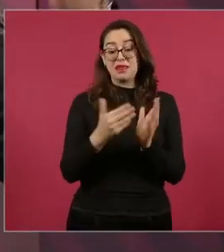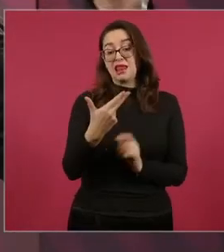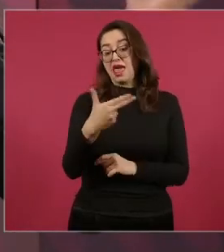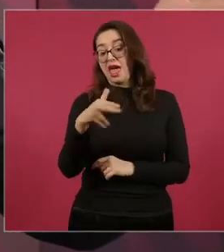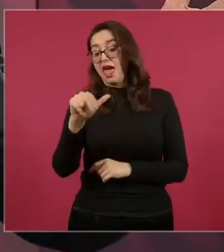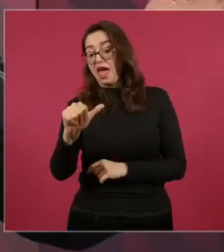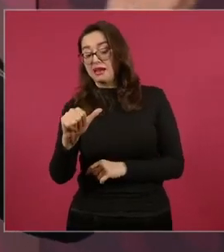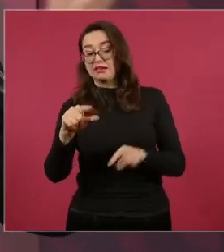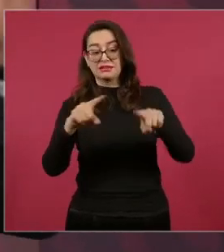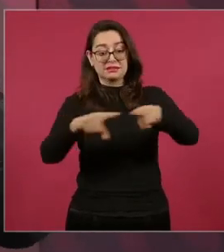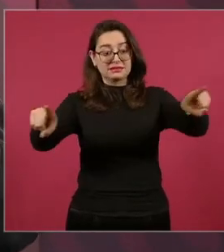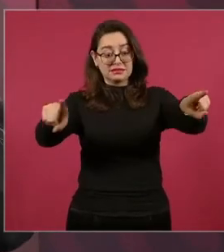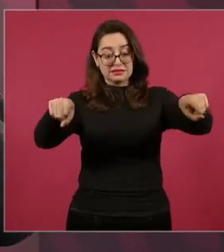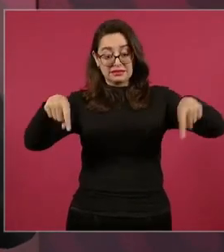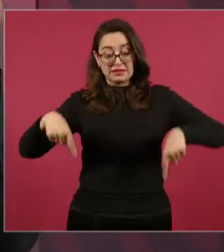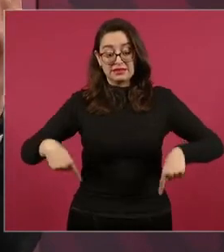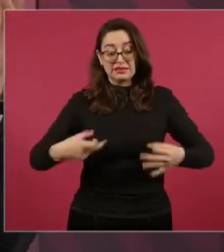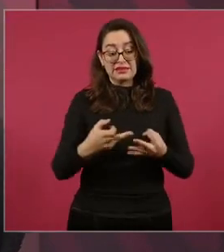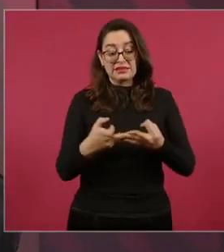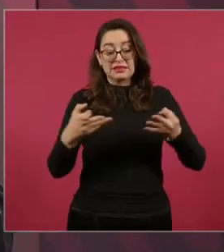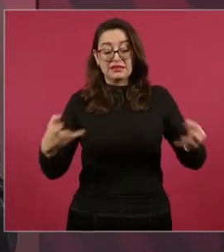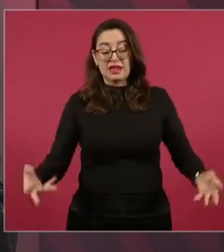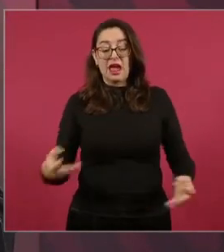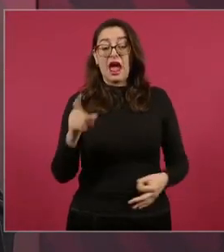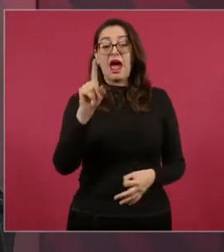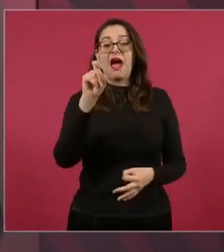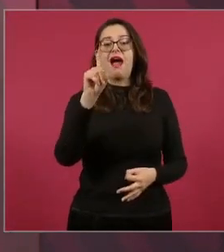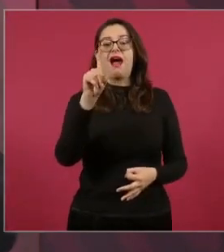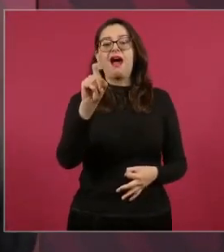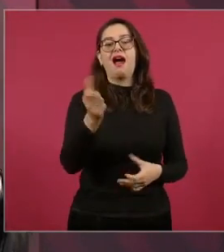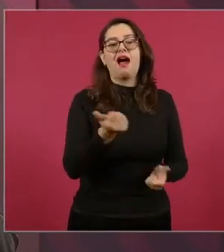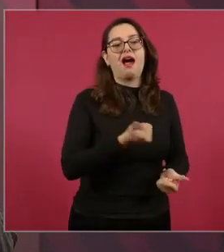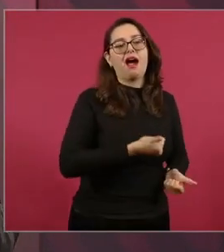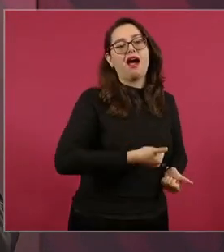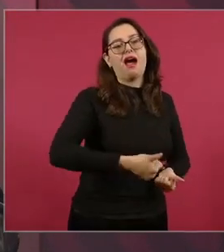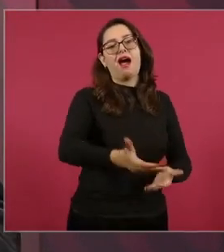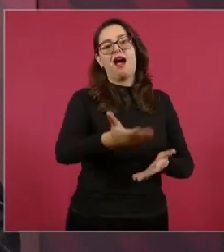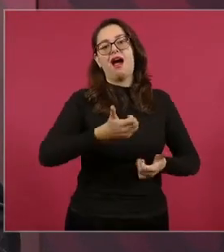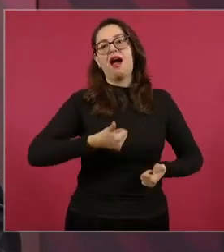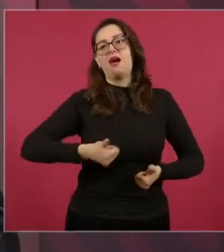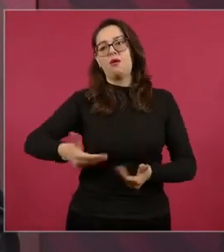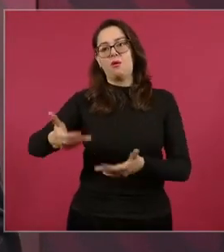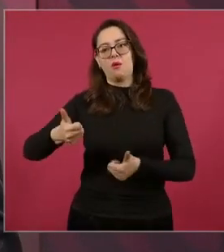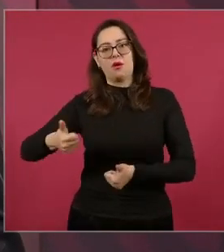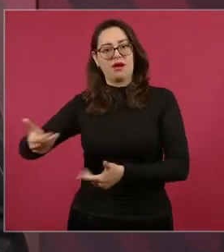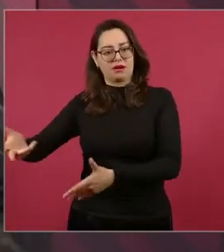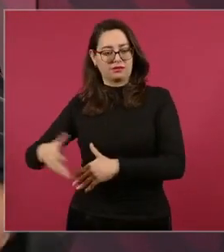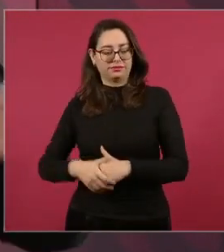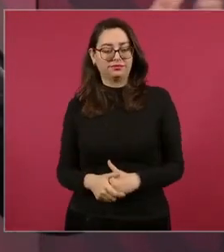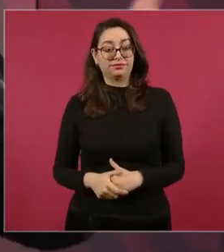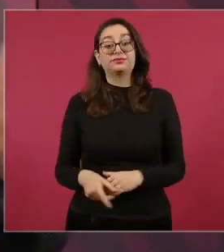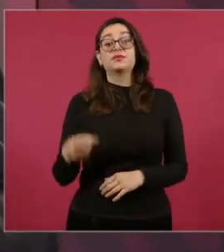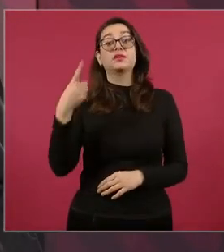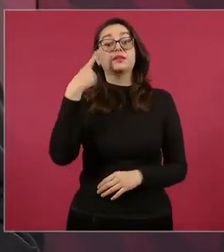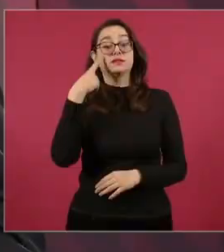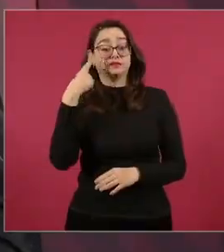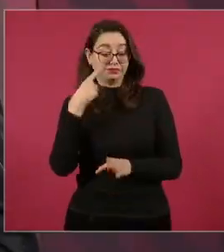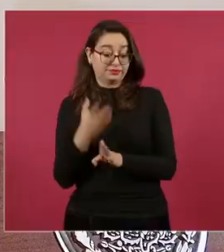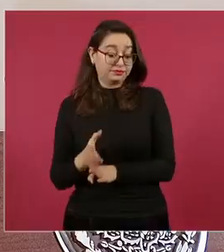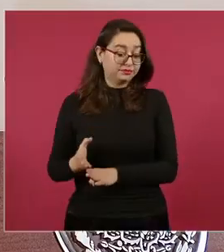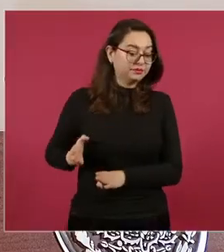para que tengan una idea. En los 6 gobiernos anteriores, 36 años,